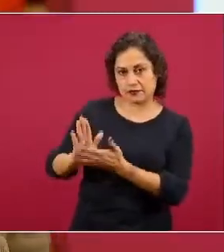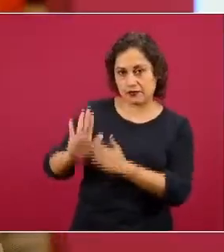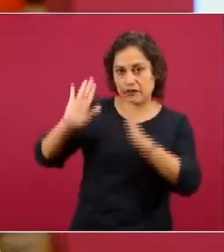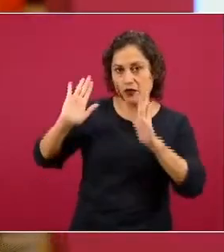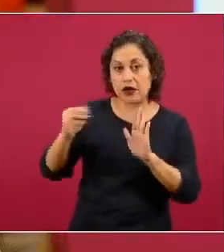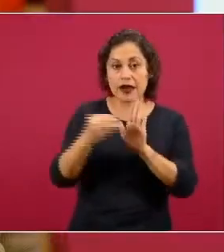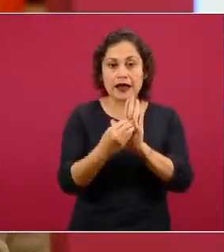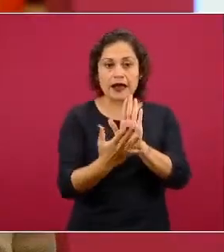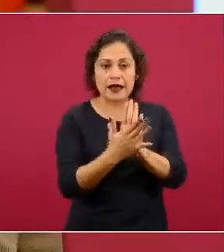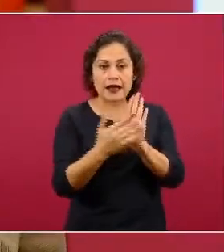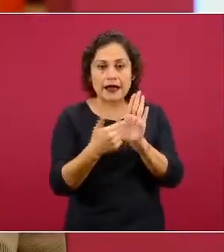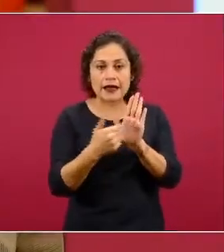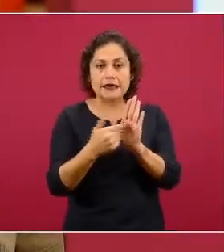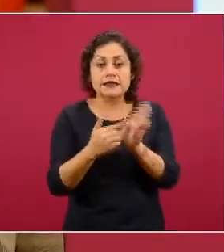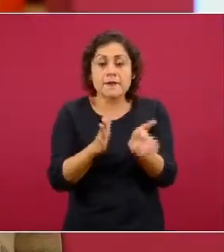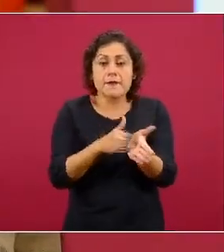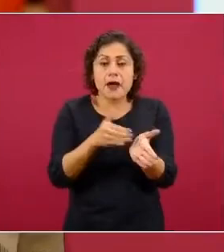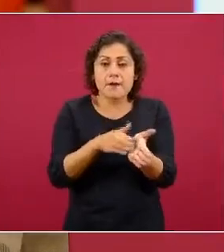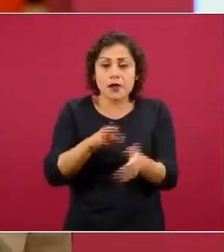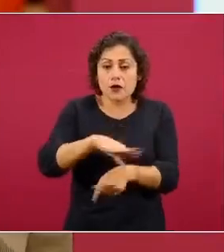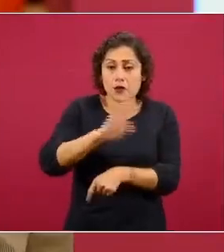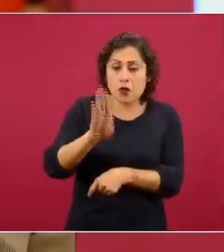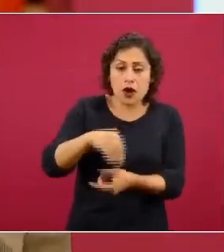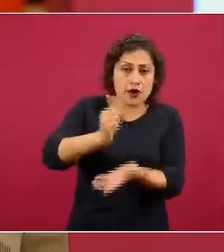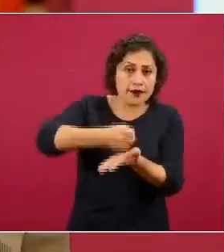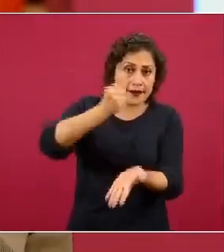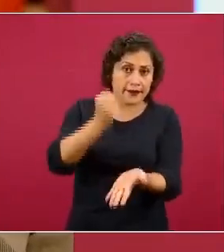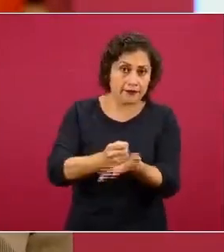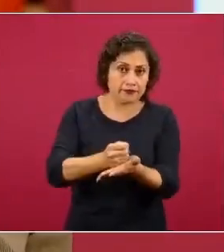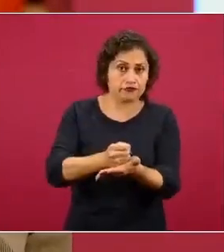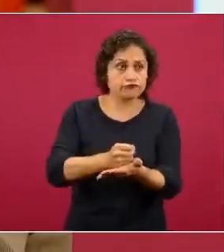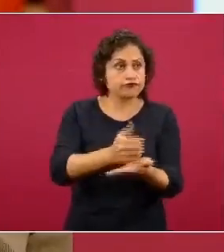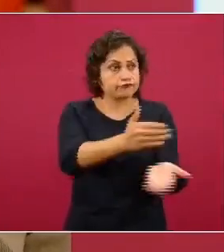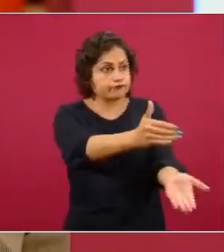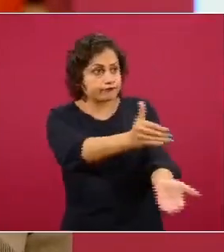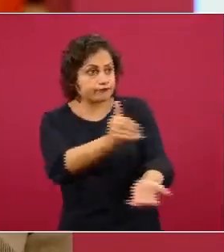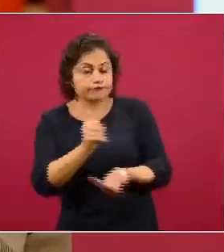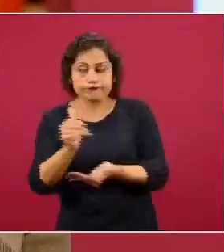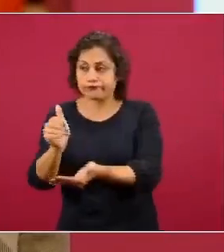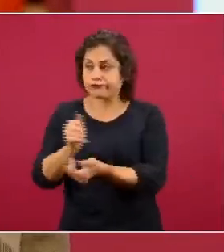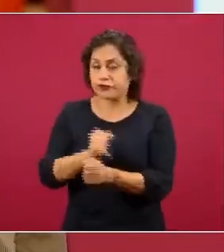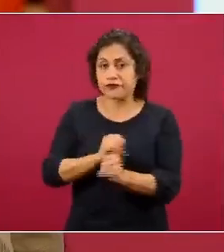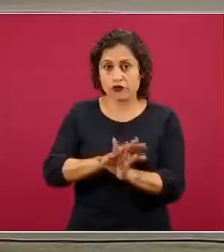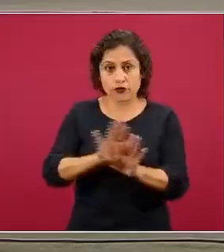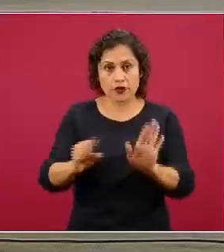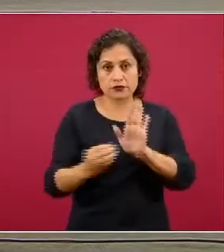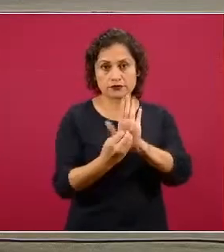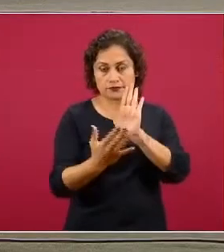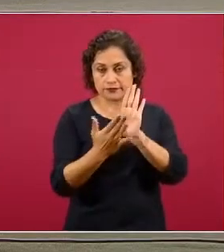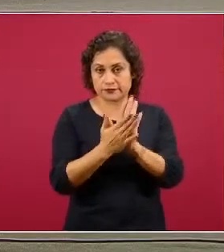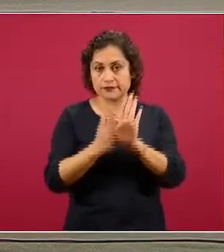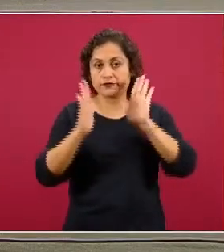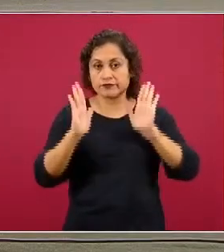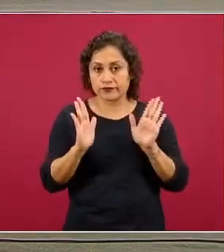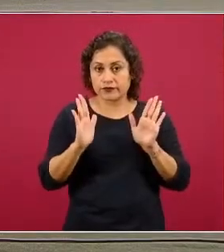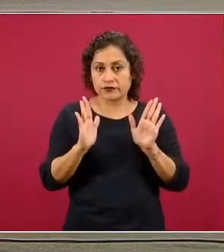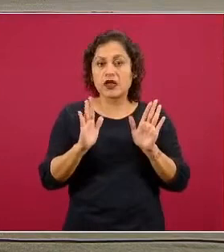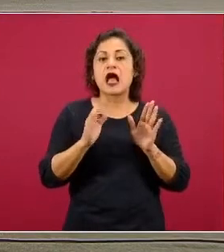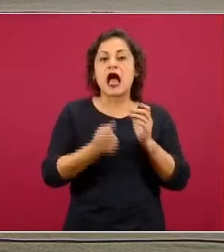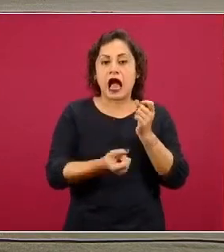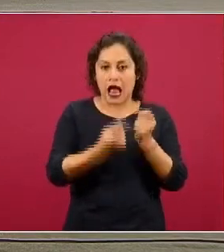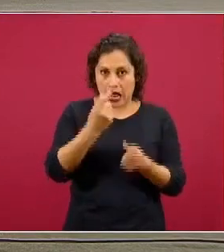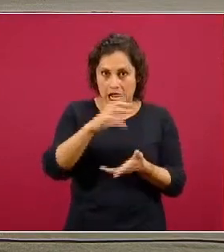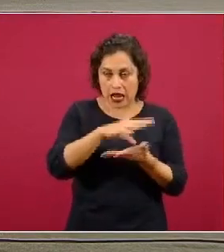que hay en cada una de las entidades. Y de estas, no necesariamente, digo, una proporción de ellas están en el CISBER, que fue